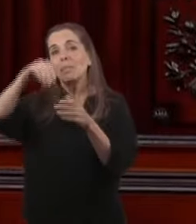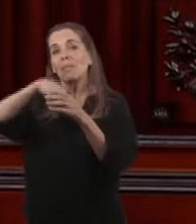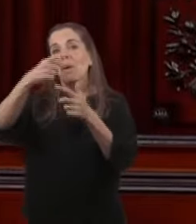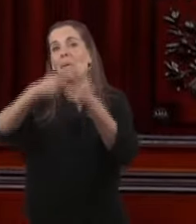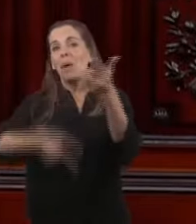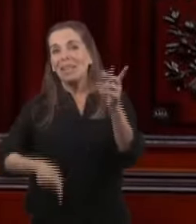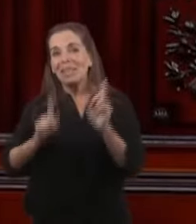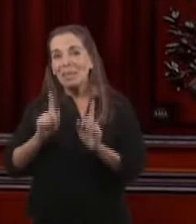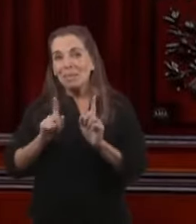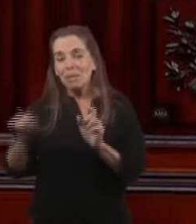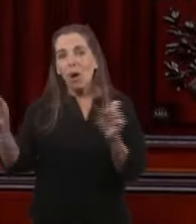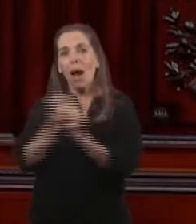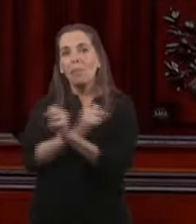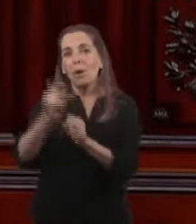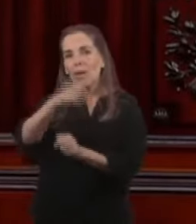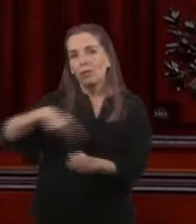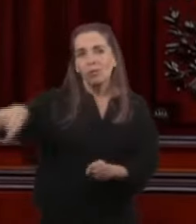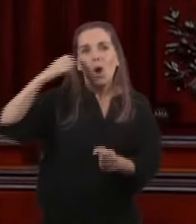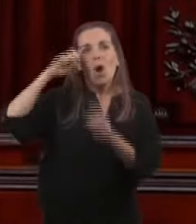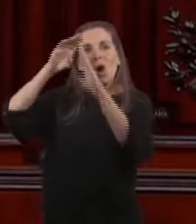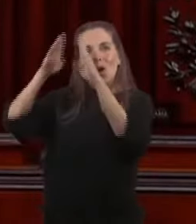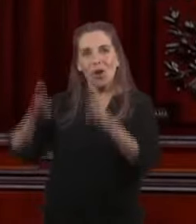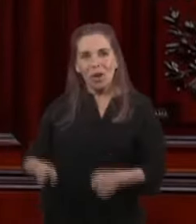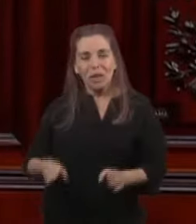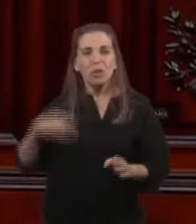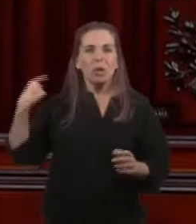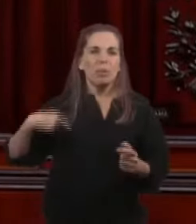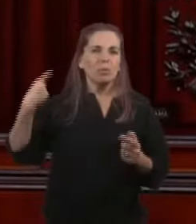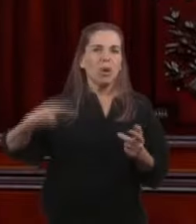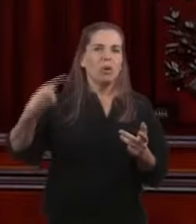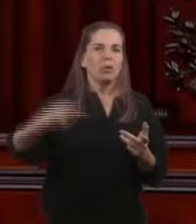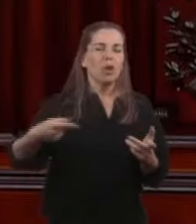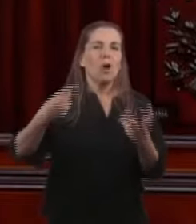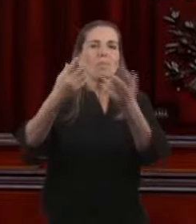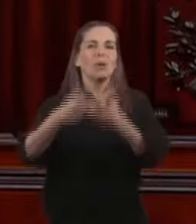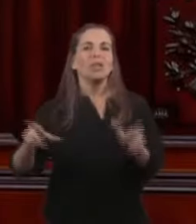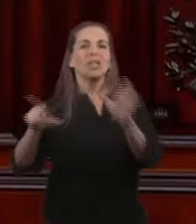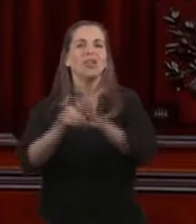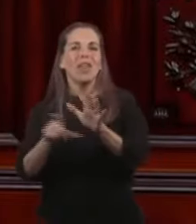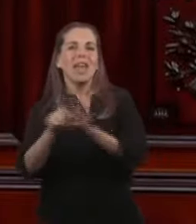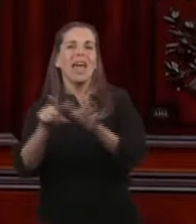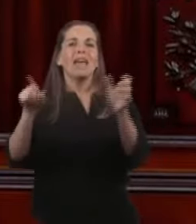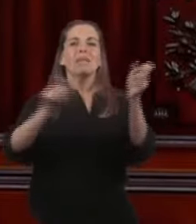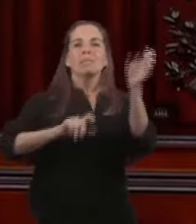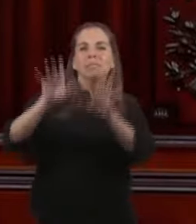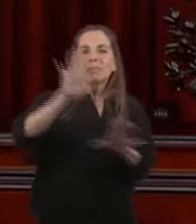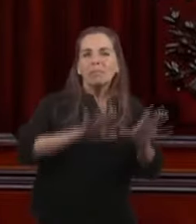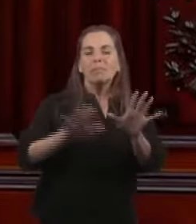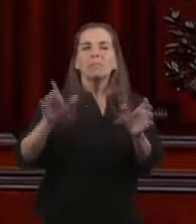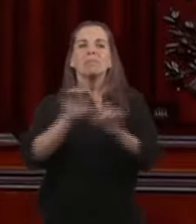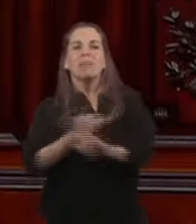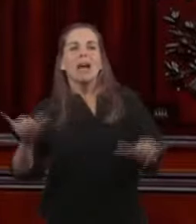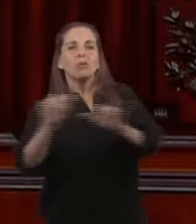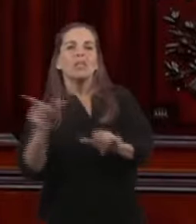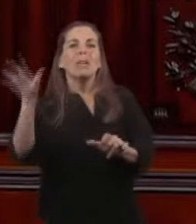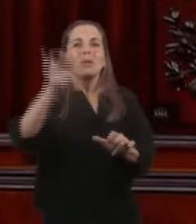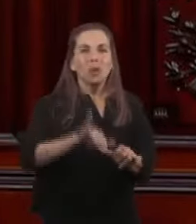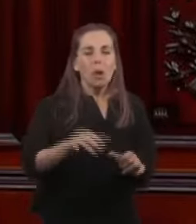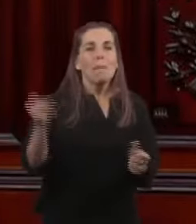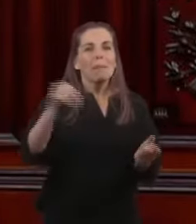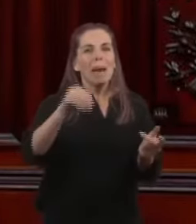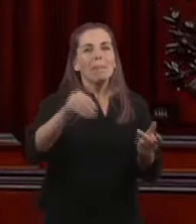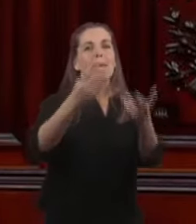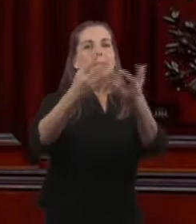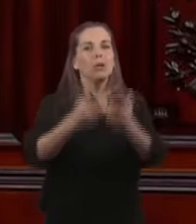este congreso y continua con todas las regulaciones que anunciamos a diario sumando los proyecto de ley que Seguiremos enviando a